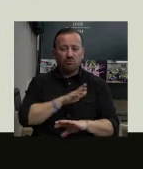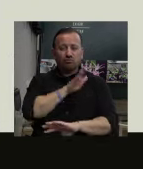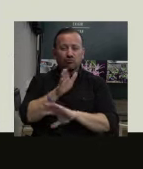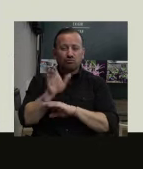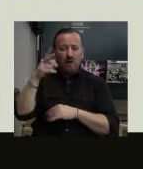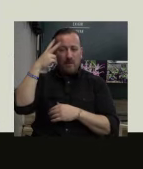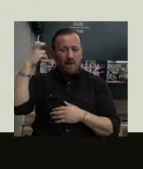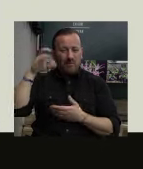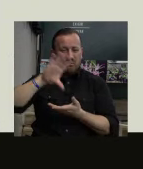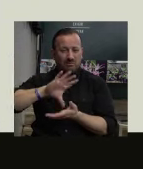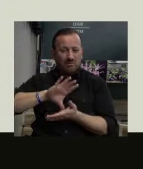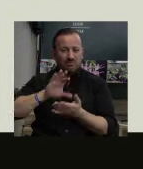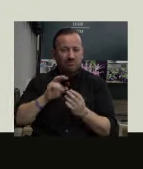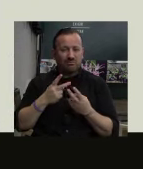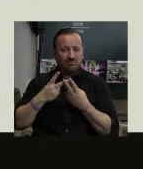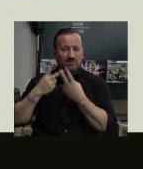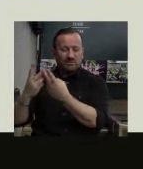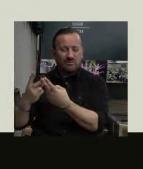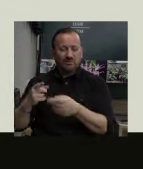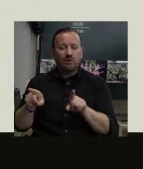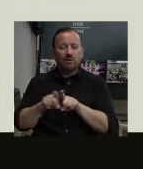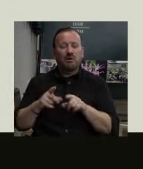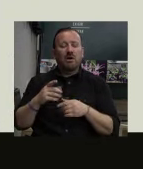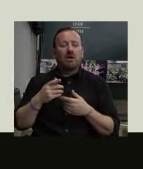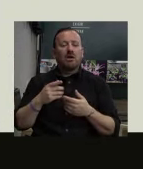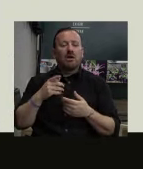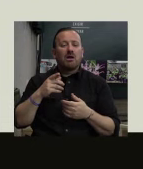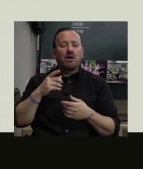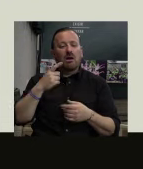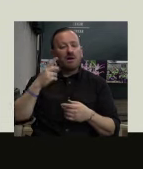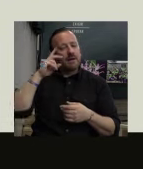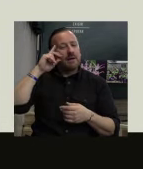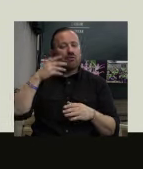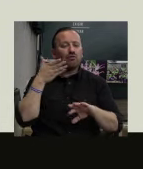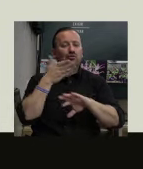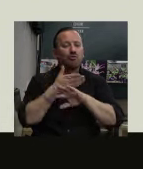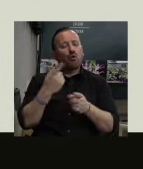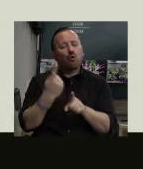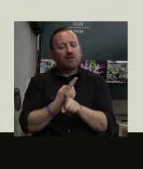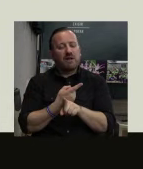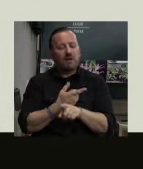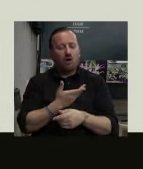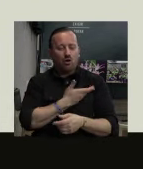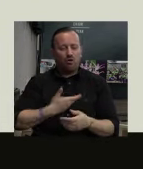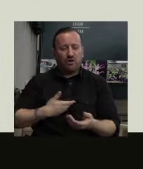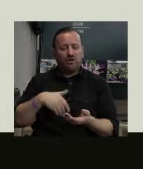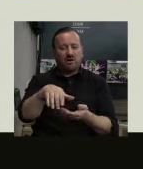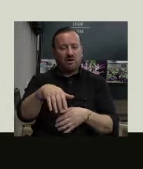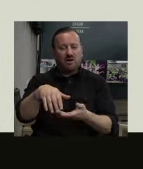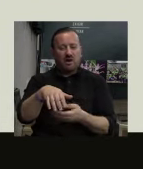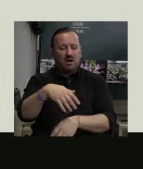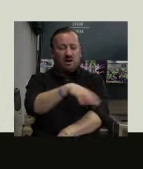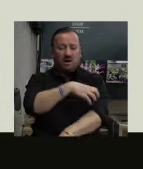en Tamaulipas a proponerle al gobierno regional crear un hogar para niños huérfanos por